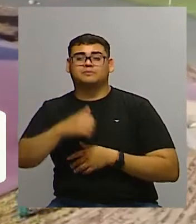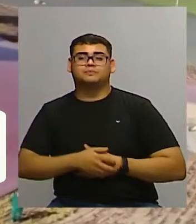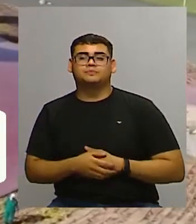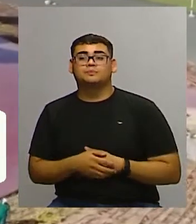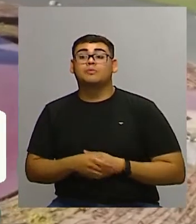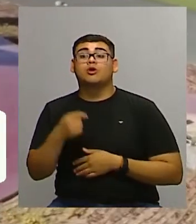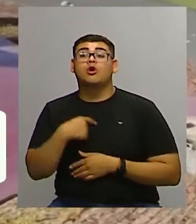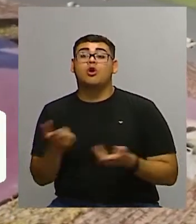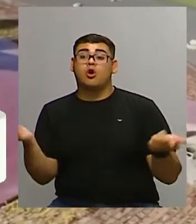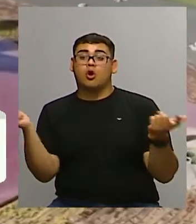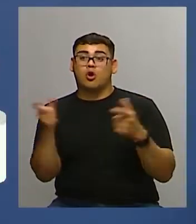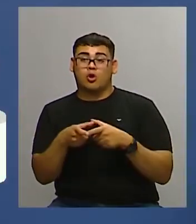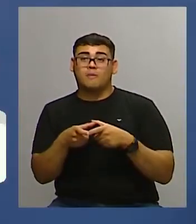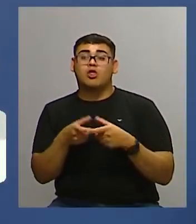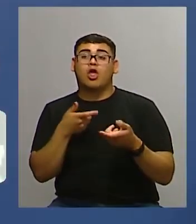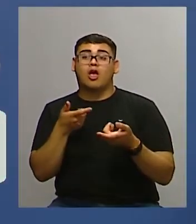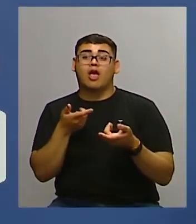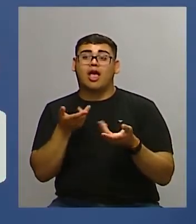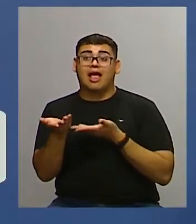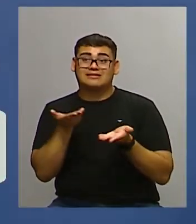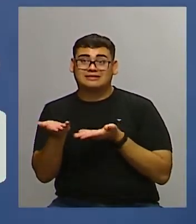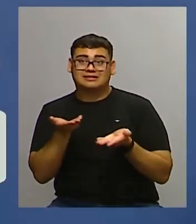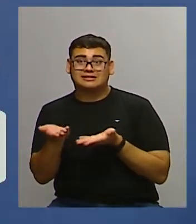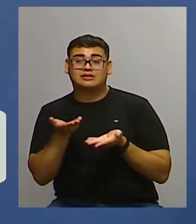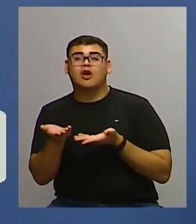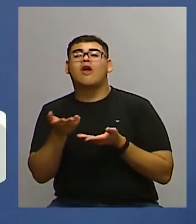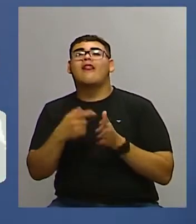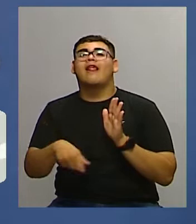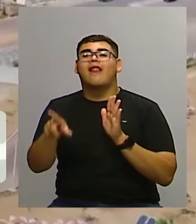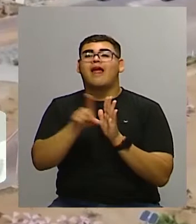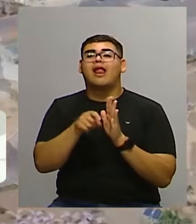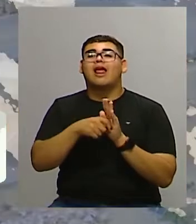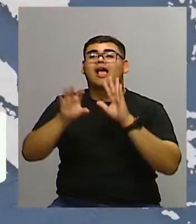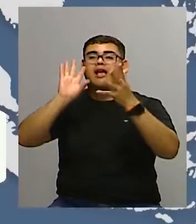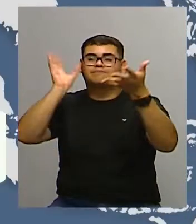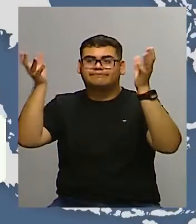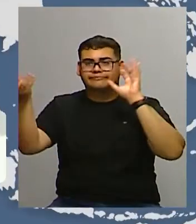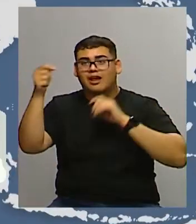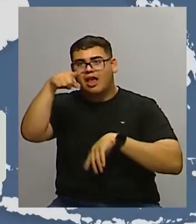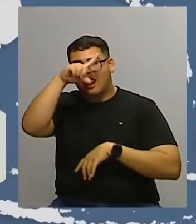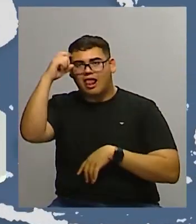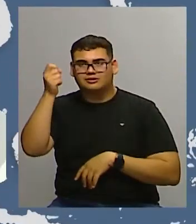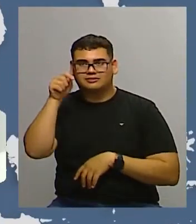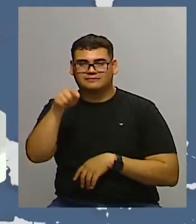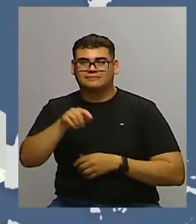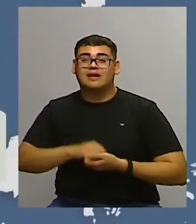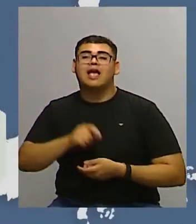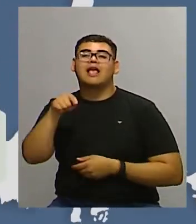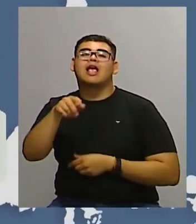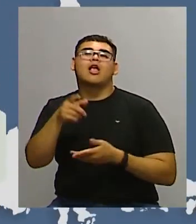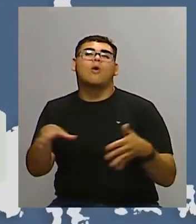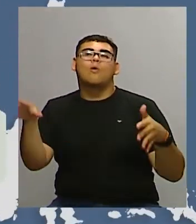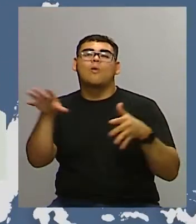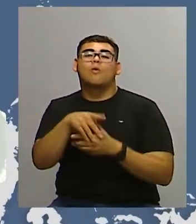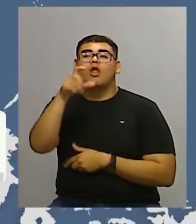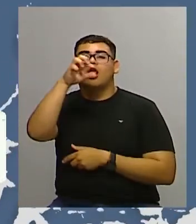del comité asesor de la Ley de Adaptación y Mitigación Nacional al Cambio Climático, que es lo que se avanzó para presentar en esta COP.